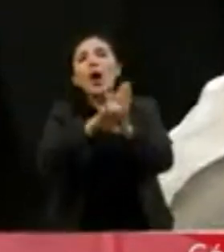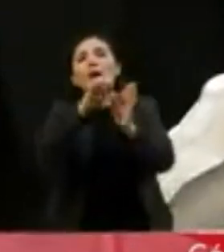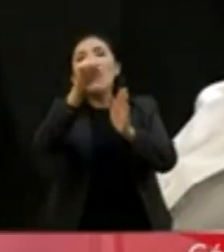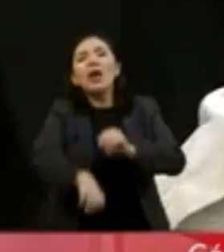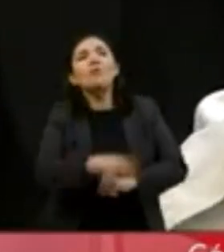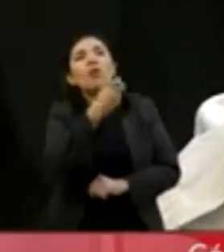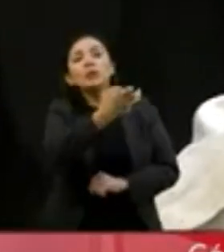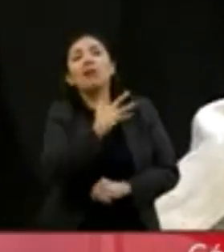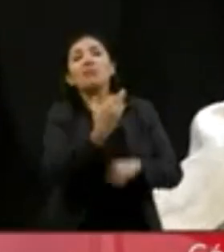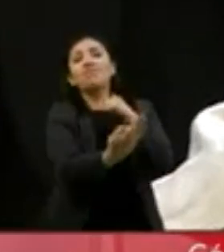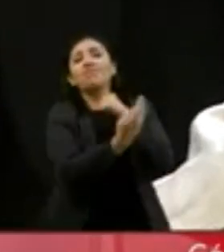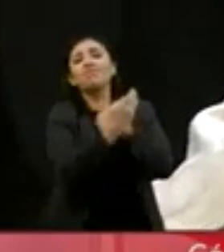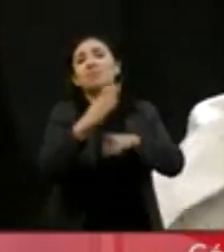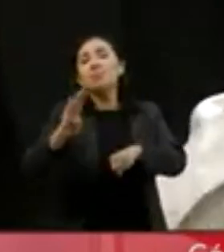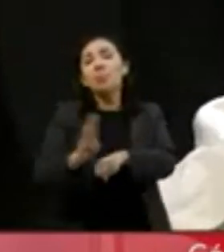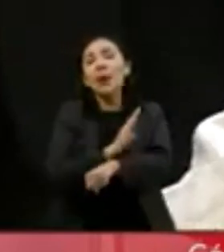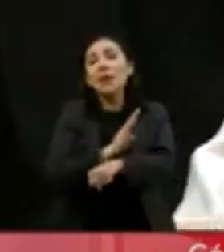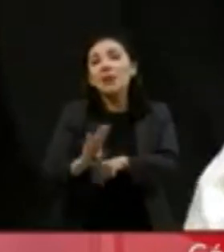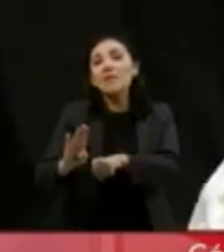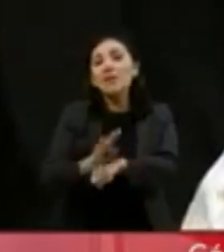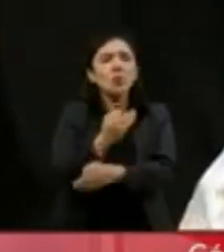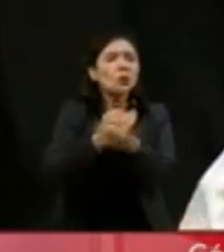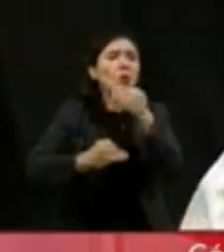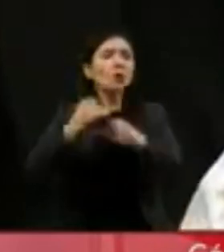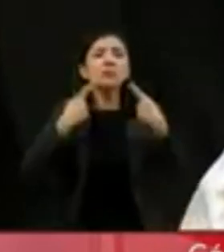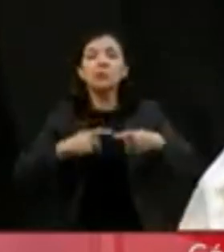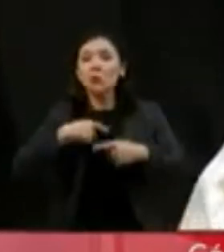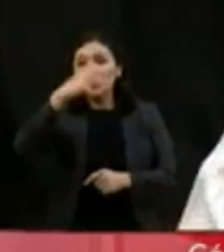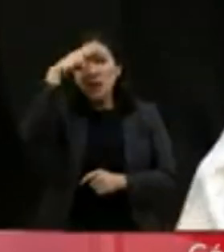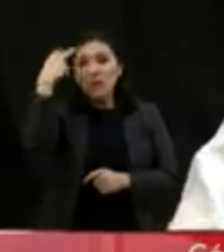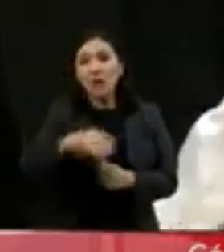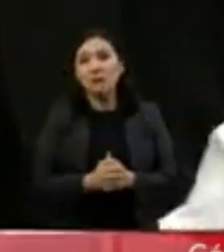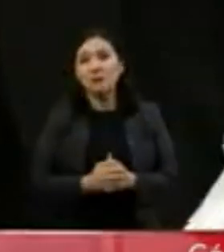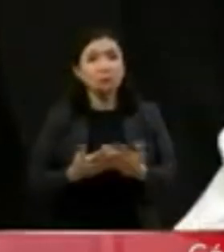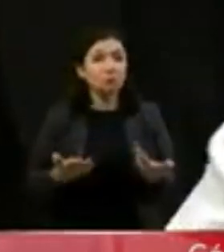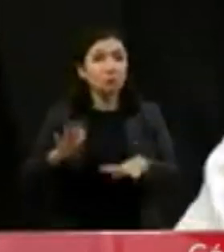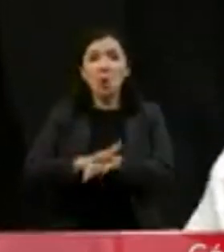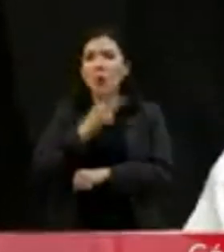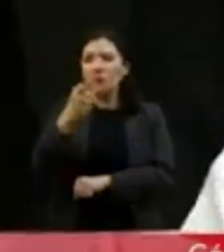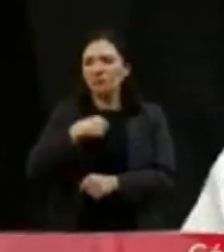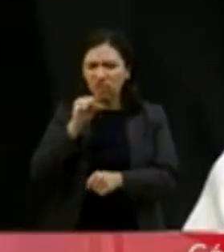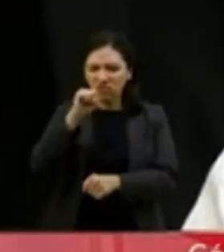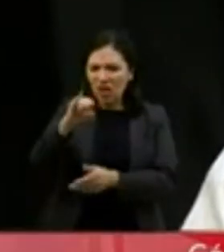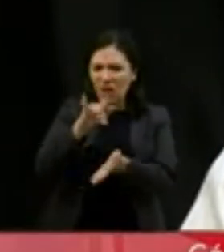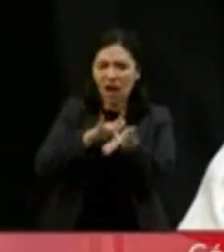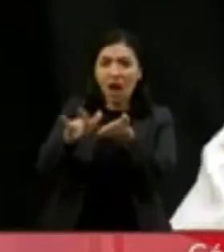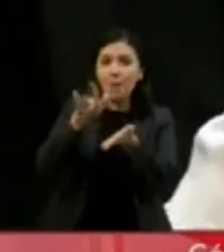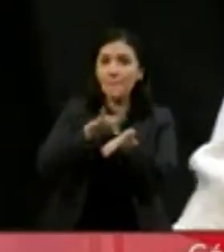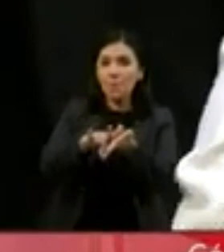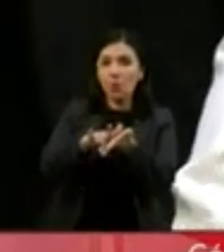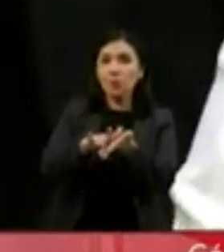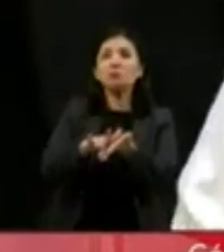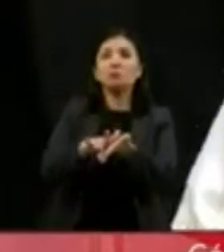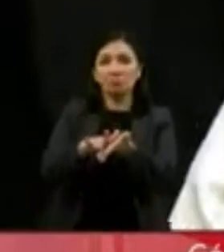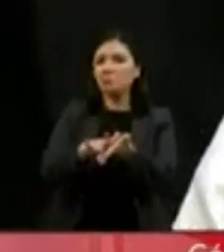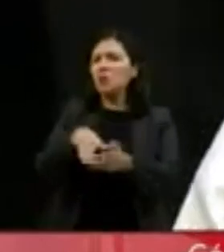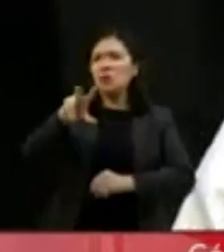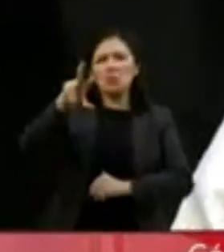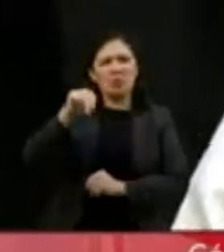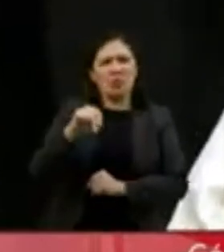que ha beneficiado a todos los mexicanos por eso apoyo sin